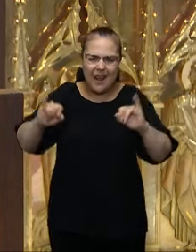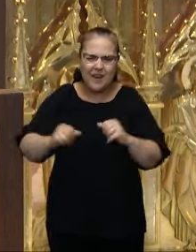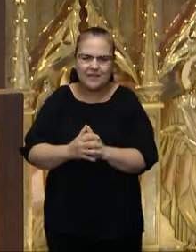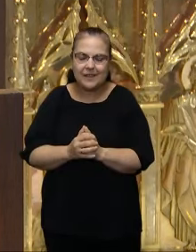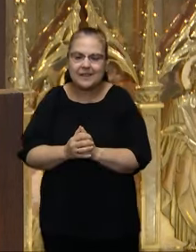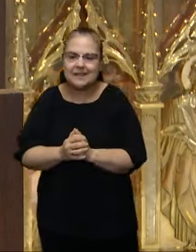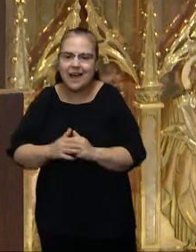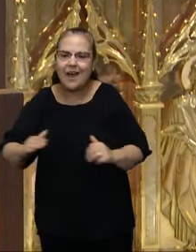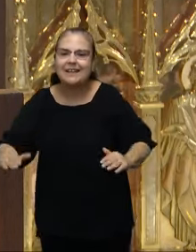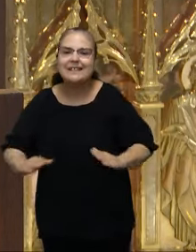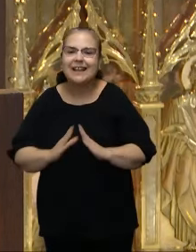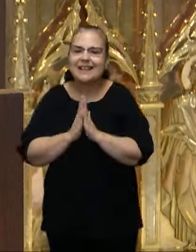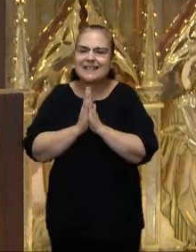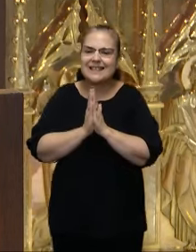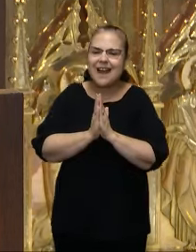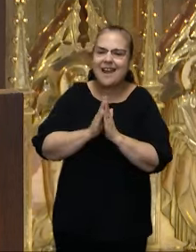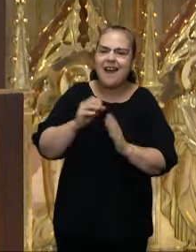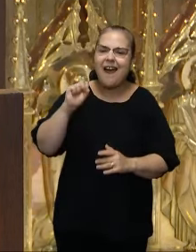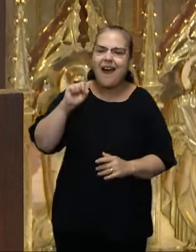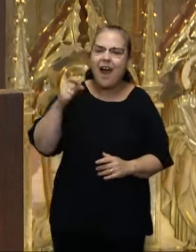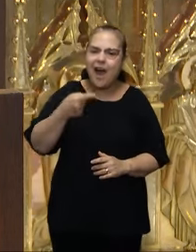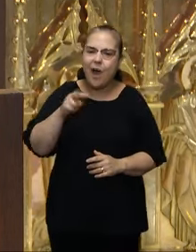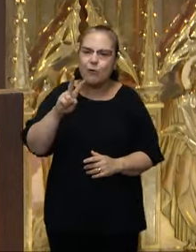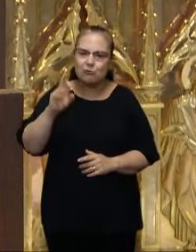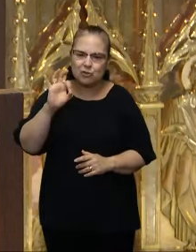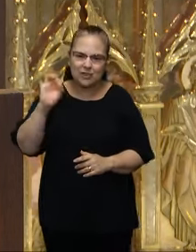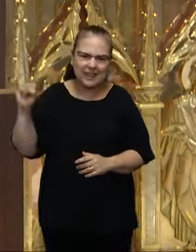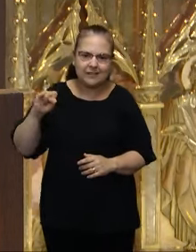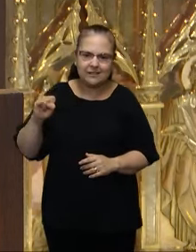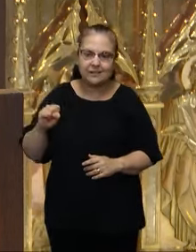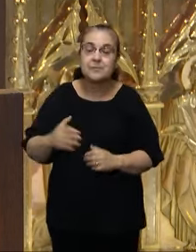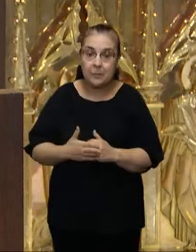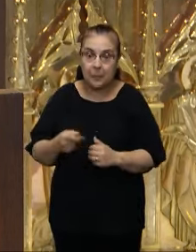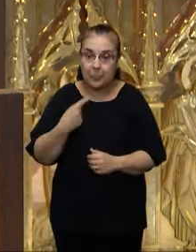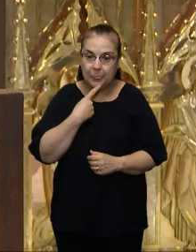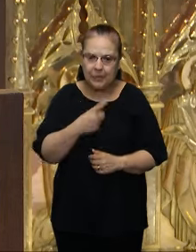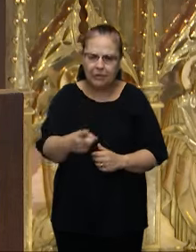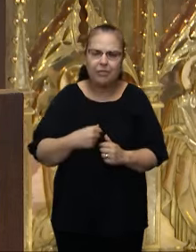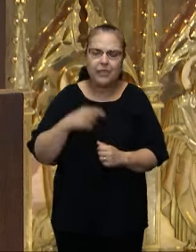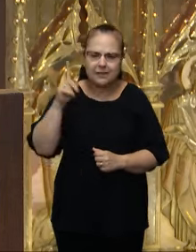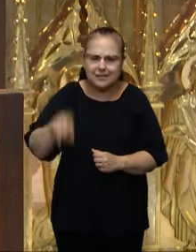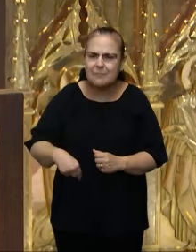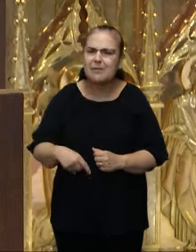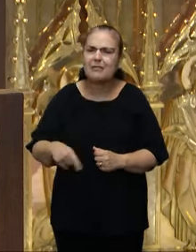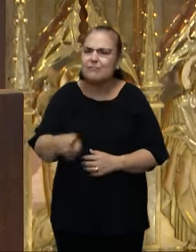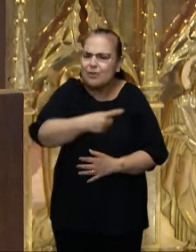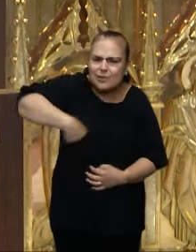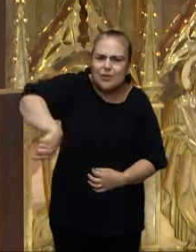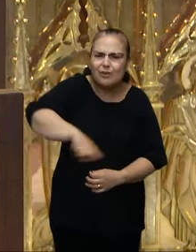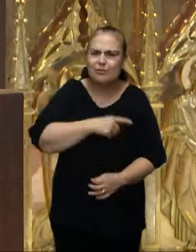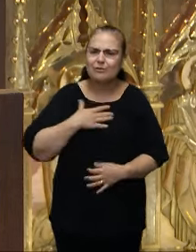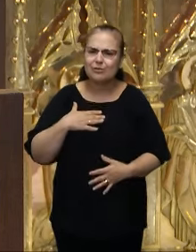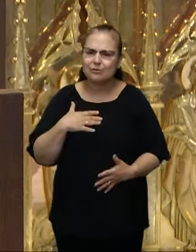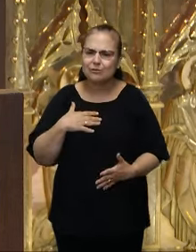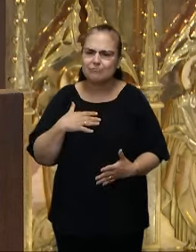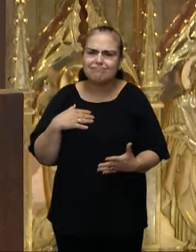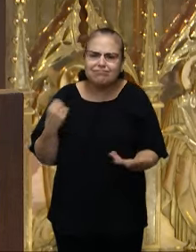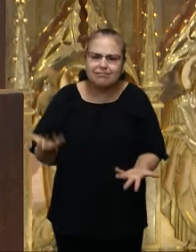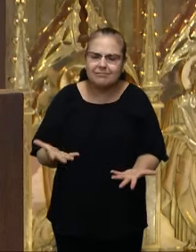gran San Agustín, esa frase tan conocida, Señor, nos has hecho para ti y andamos inquietos, Señor.